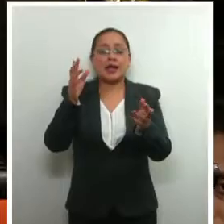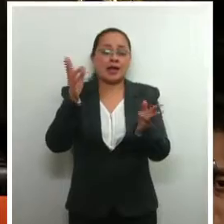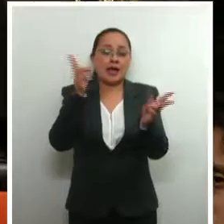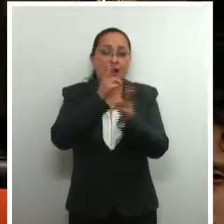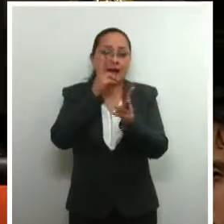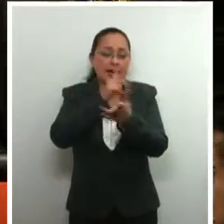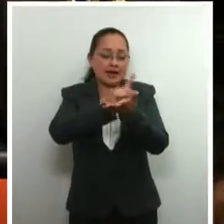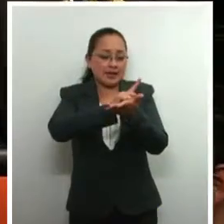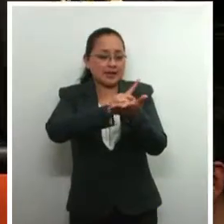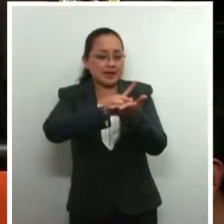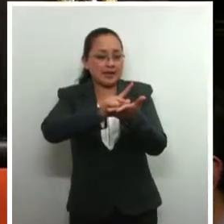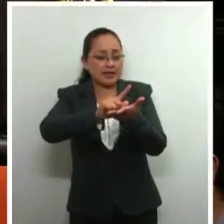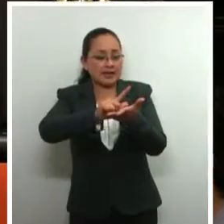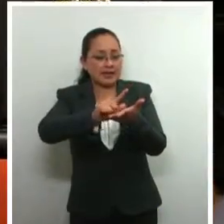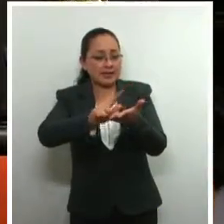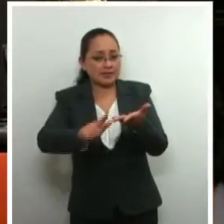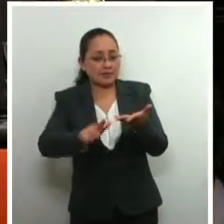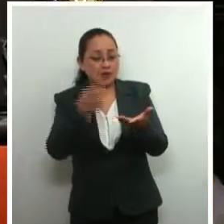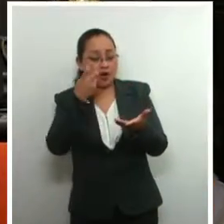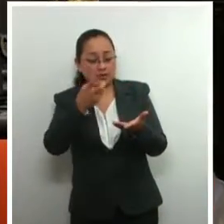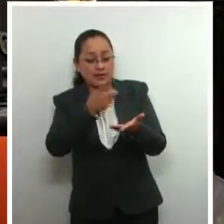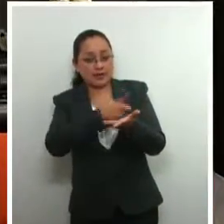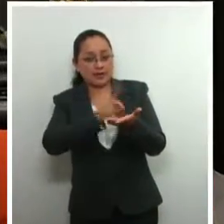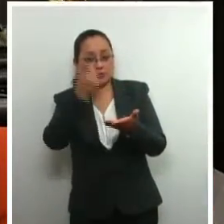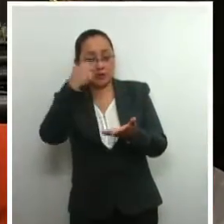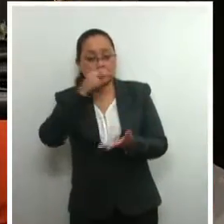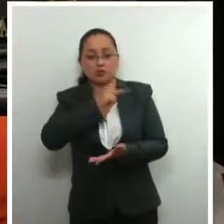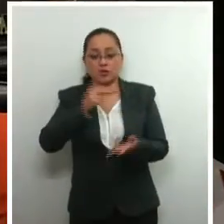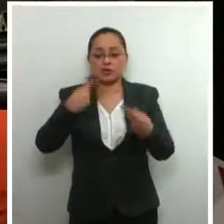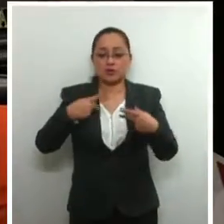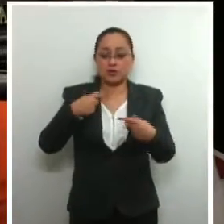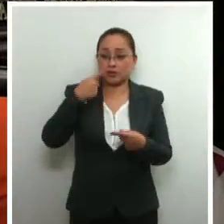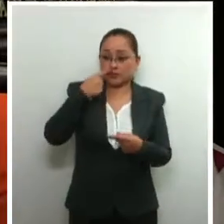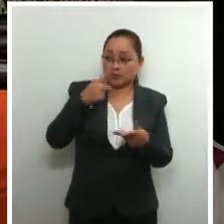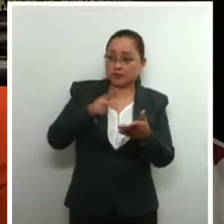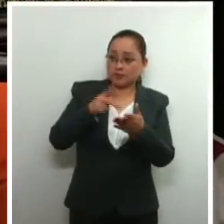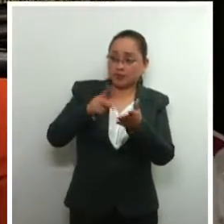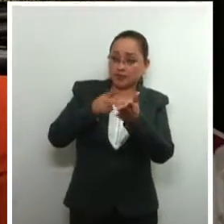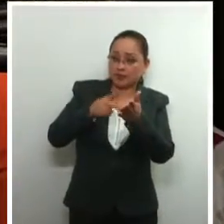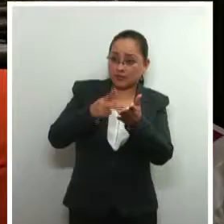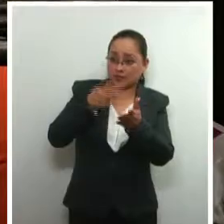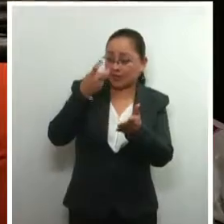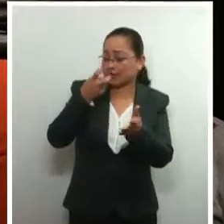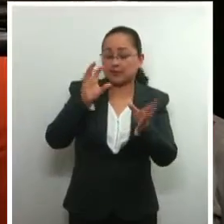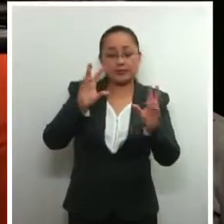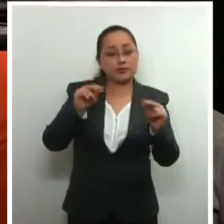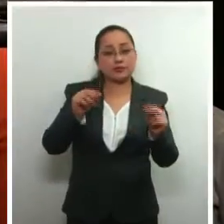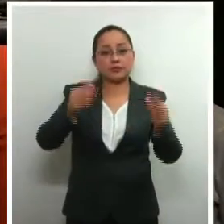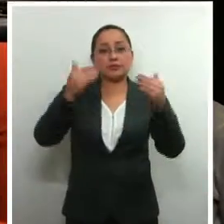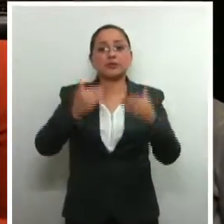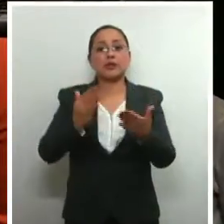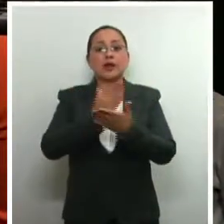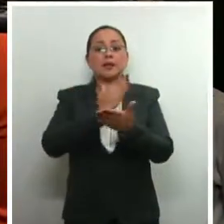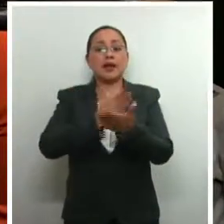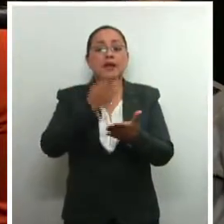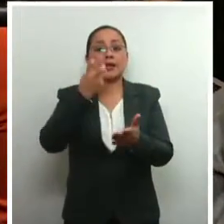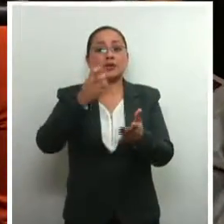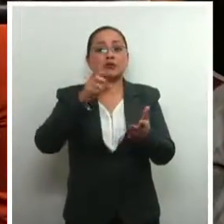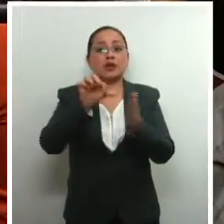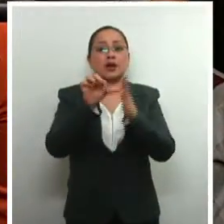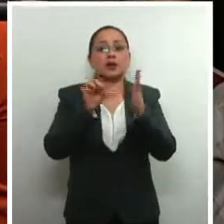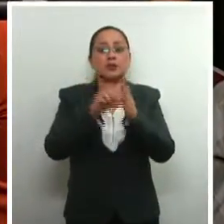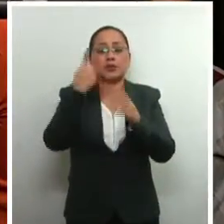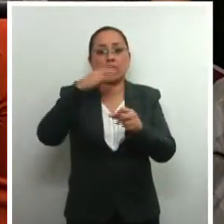estamos respirando con mucha frecuencia. Por otro lado, es un artículo donde se habla de la protección